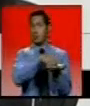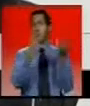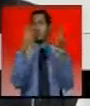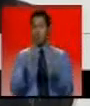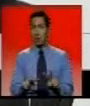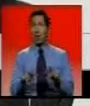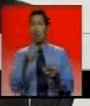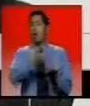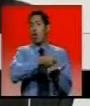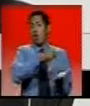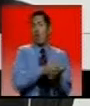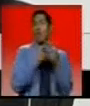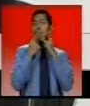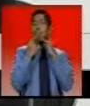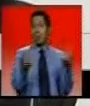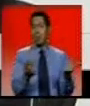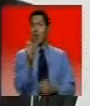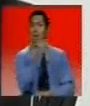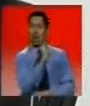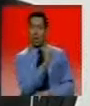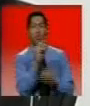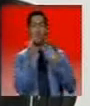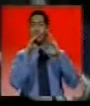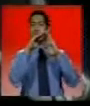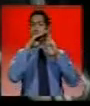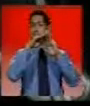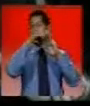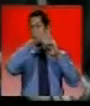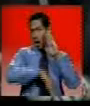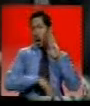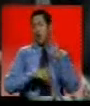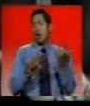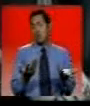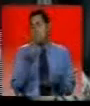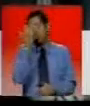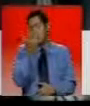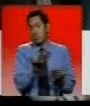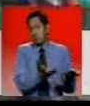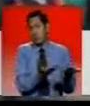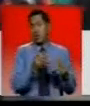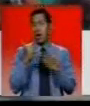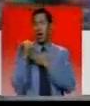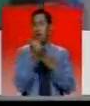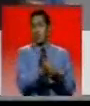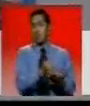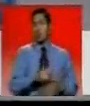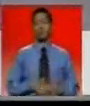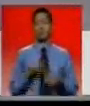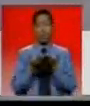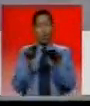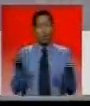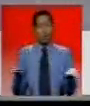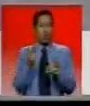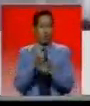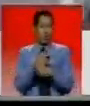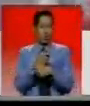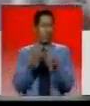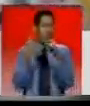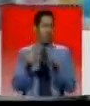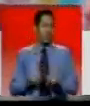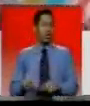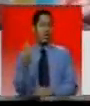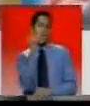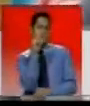implementó varias medidas como créditos e incentivos para hacerle frente a las dificultades que atraviesan los comerciantes en las zonas